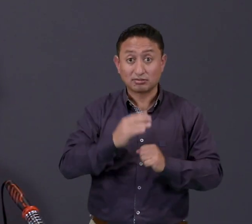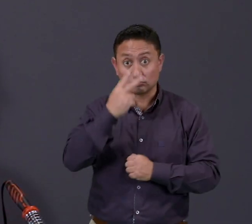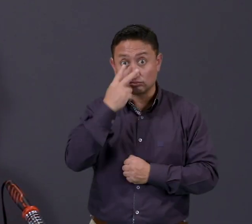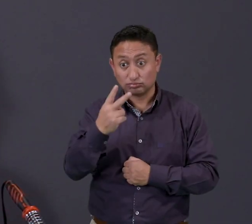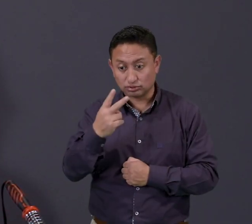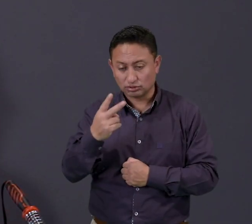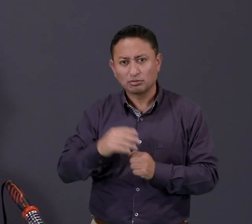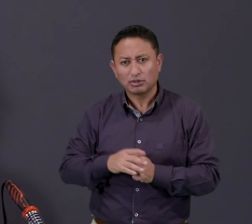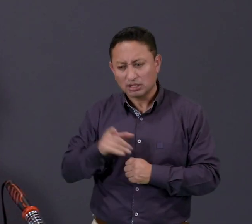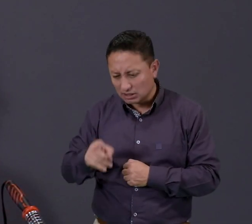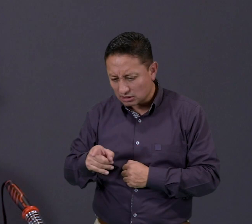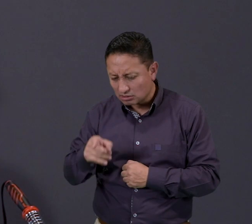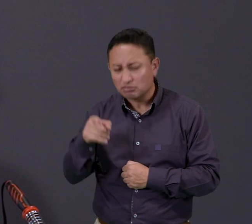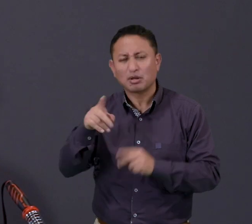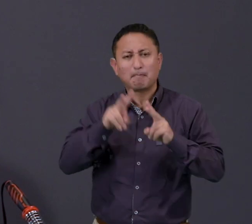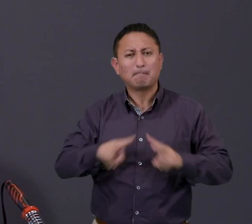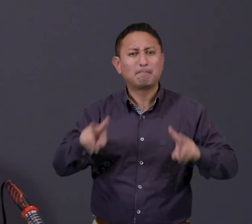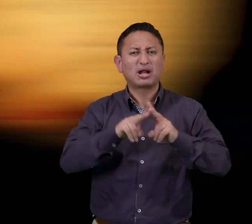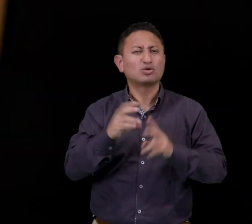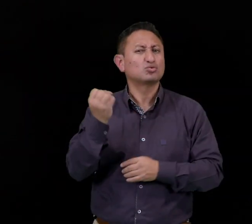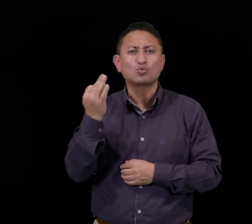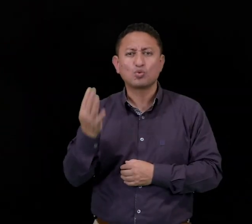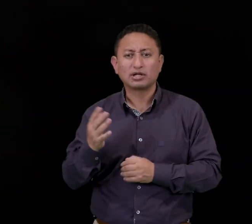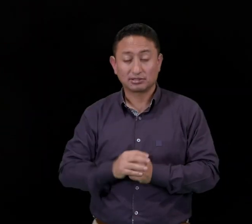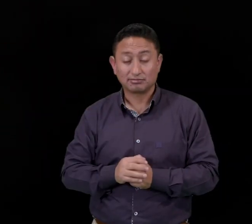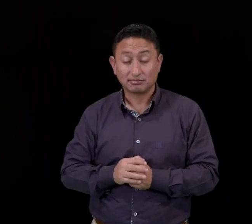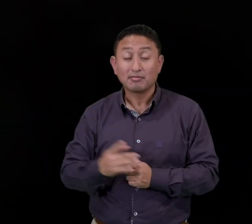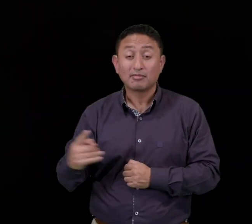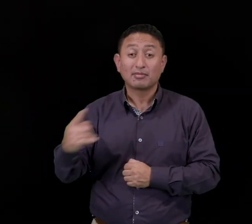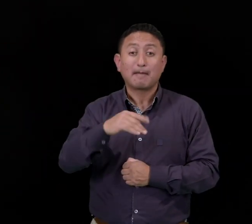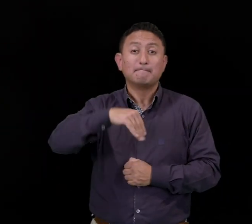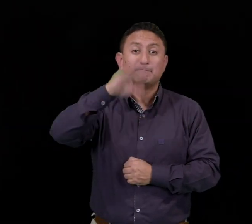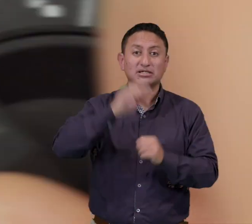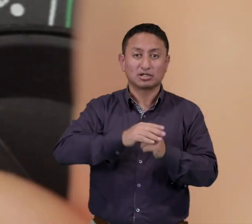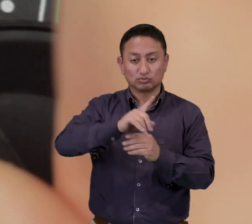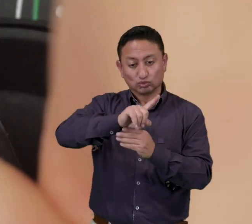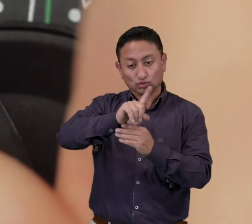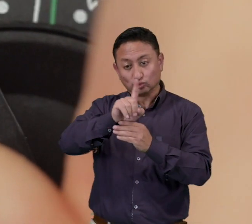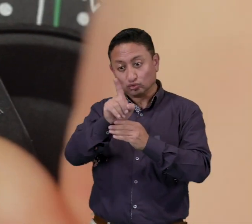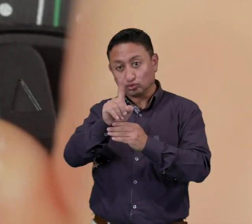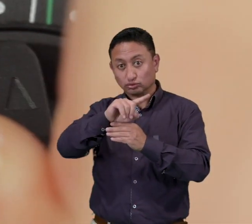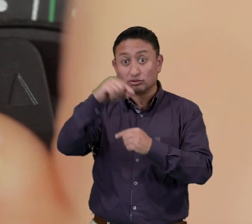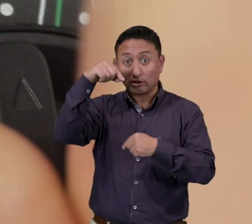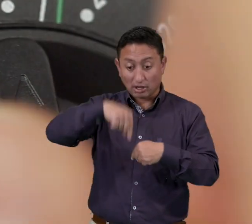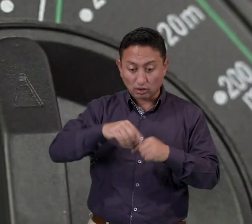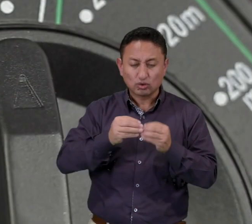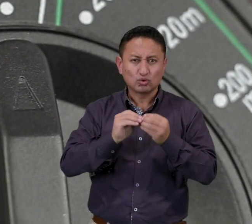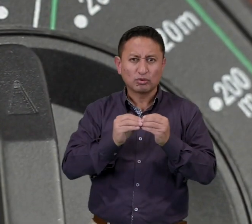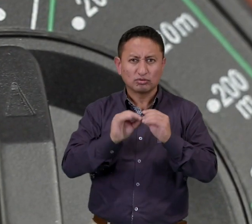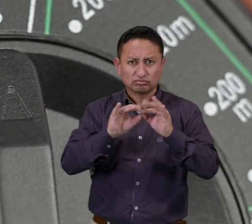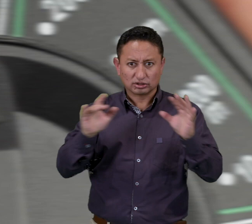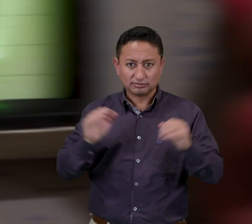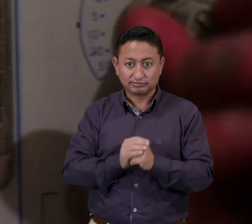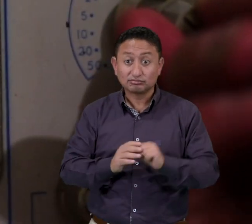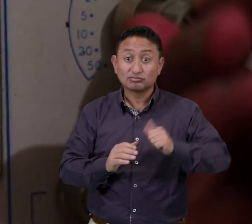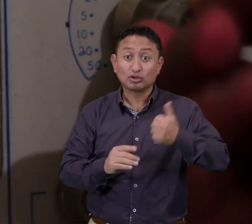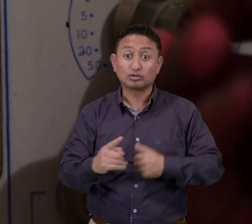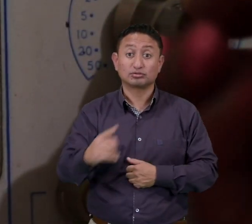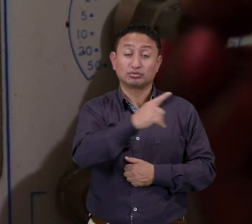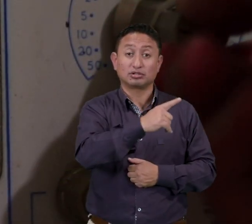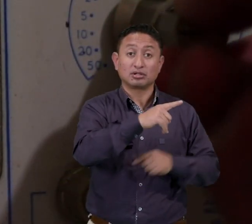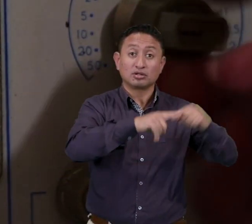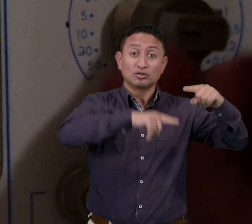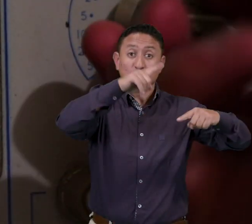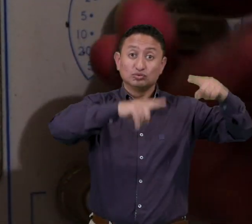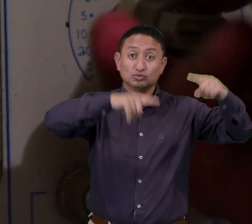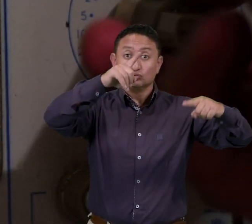visualizador para poder leer el valor de la magnitud medida. Principalmente son de aguja o de pantalla digital, pero hay otros como la